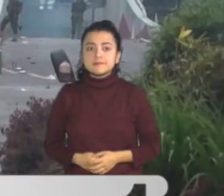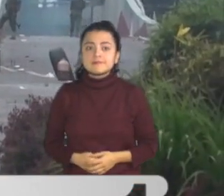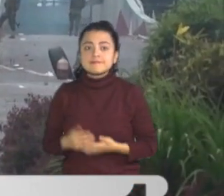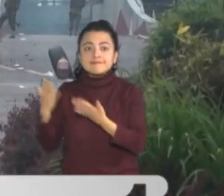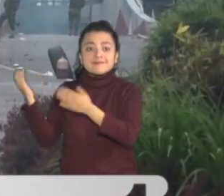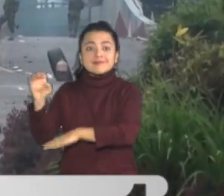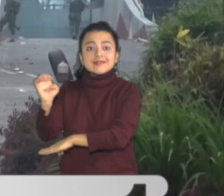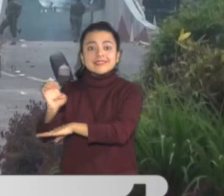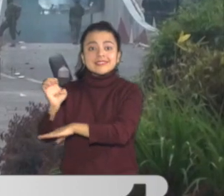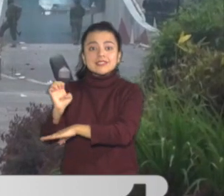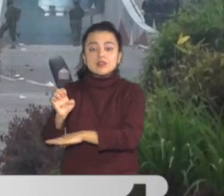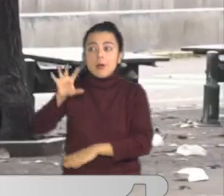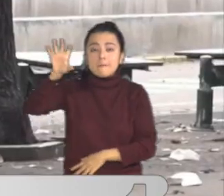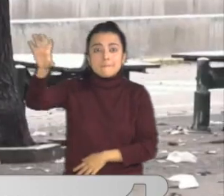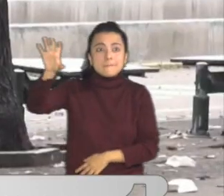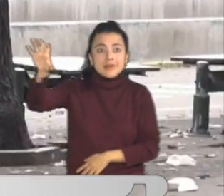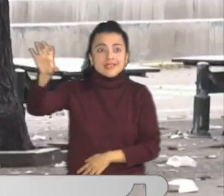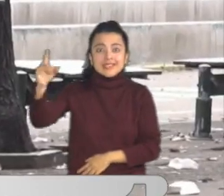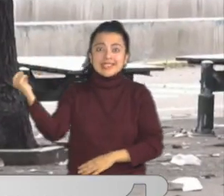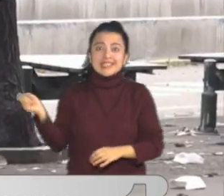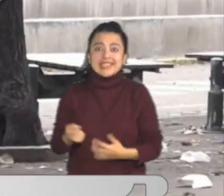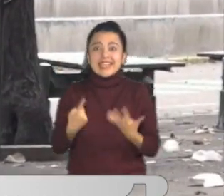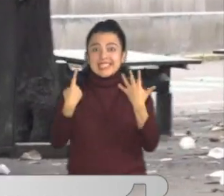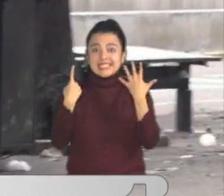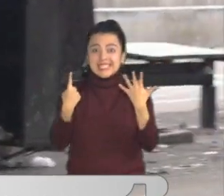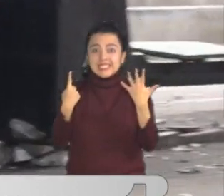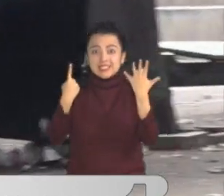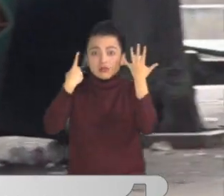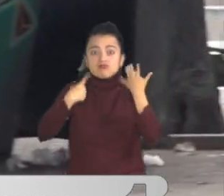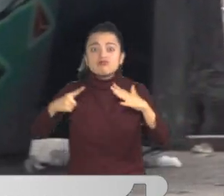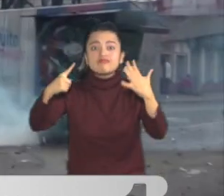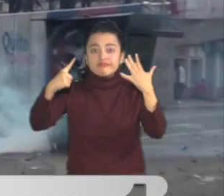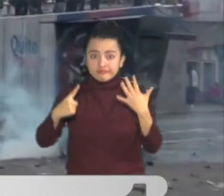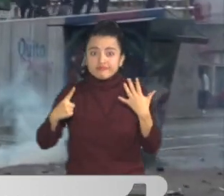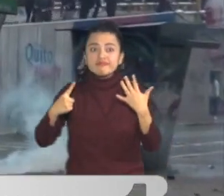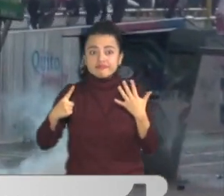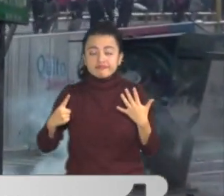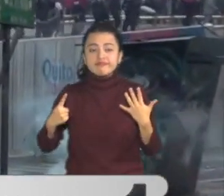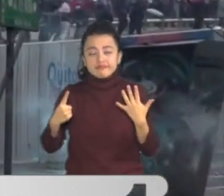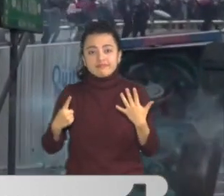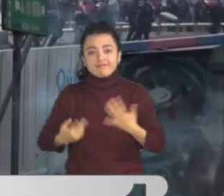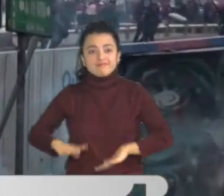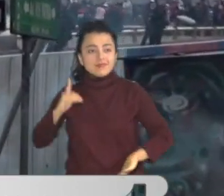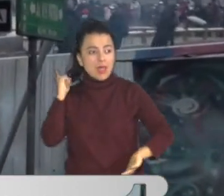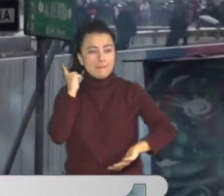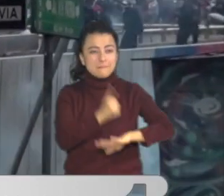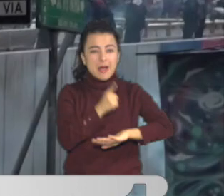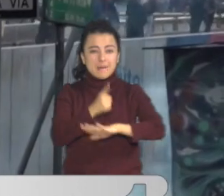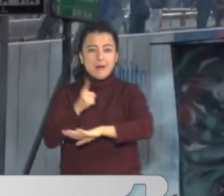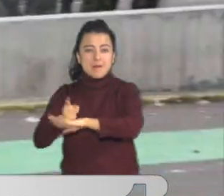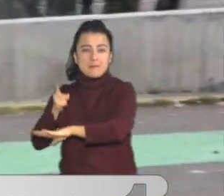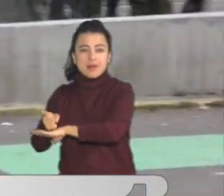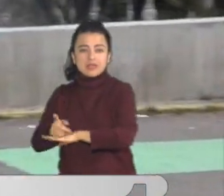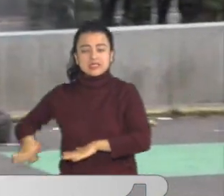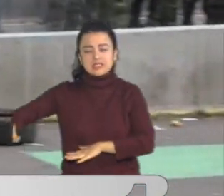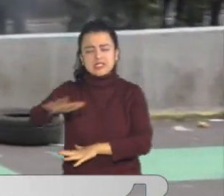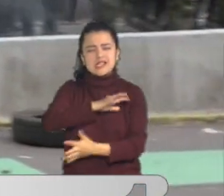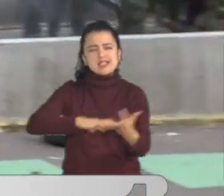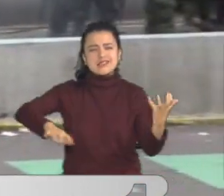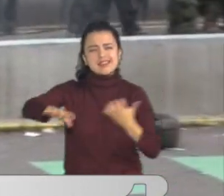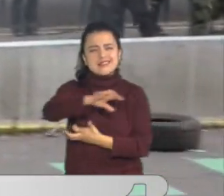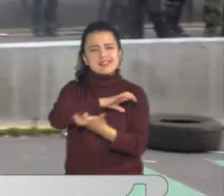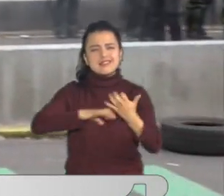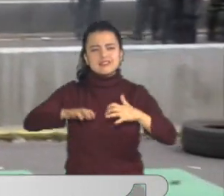Ecuador entró este jueves en su sexto día bajo el estado de excepción decretado por el presidente Guillermo Lasso debido a la grave